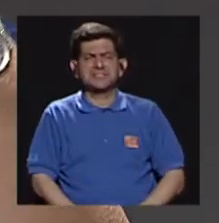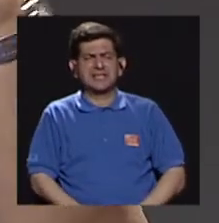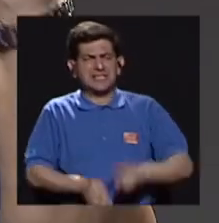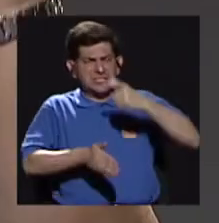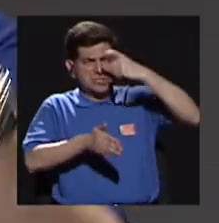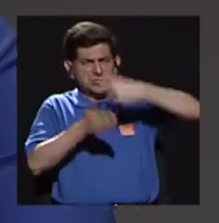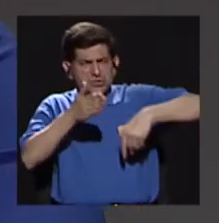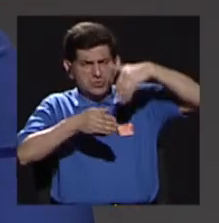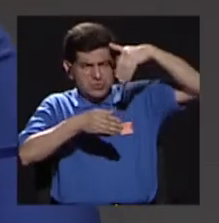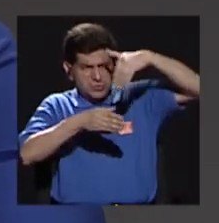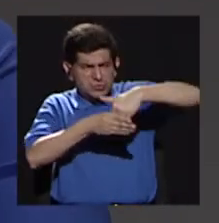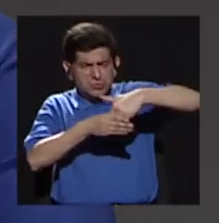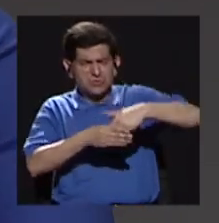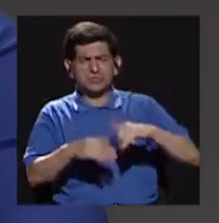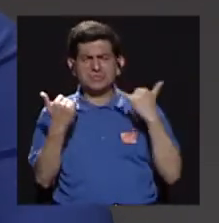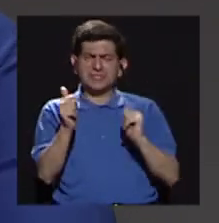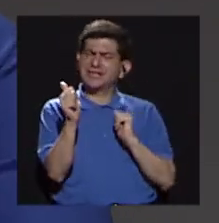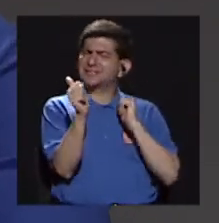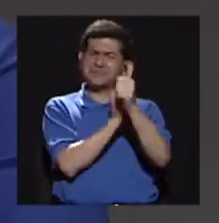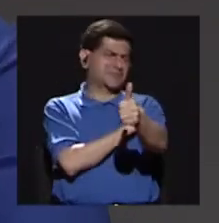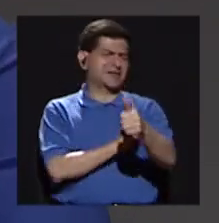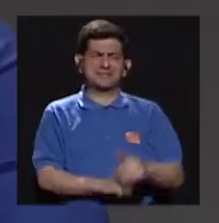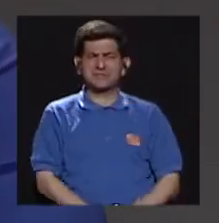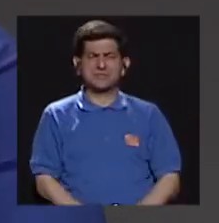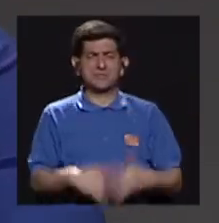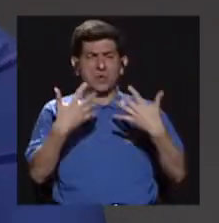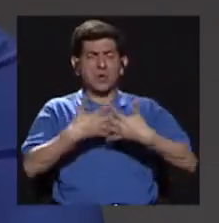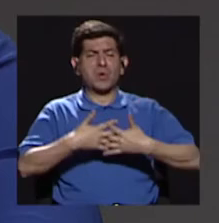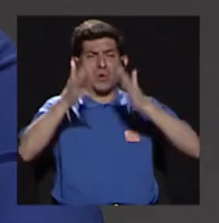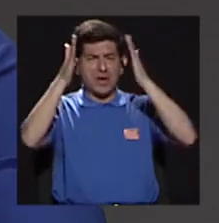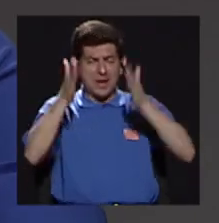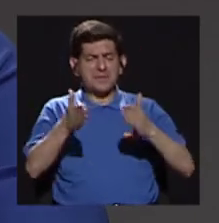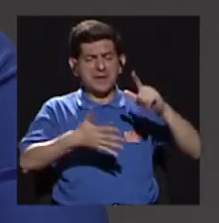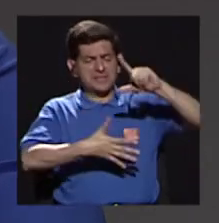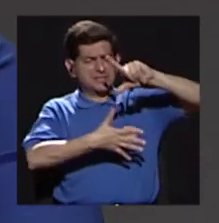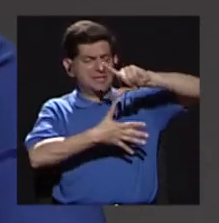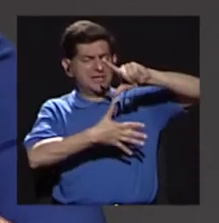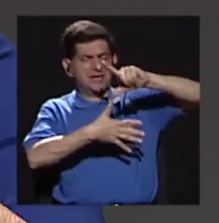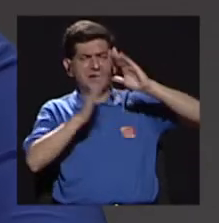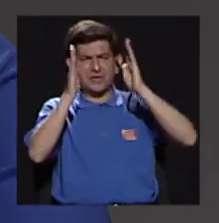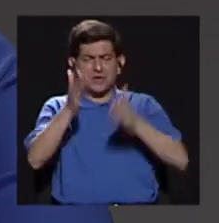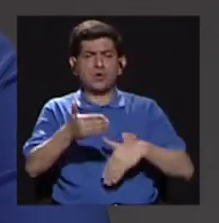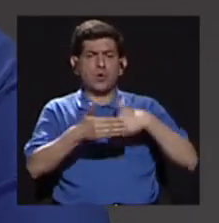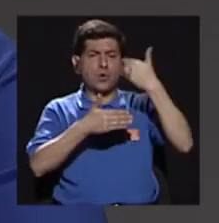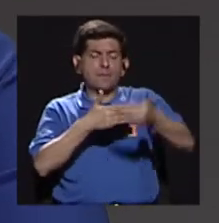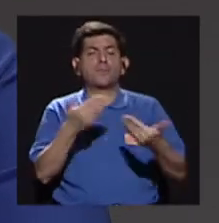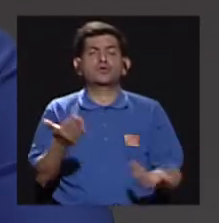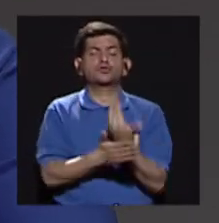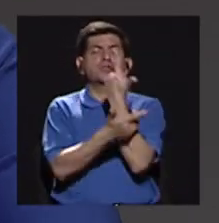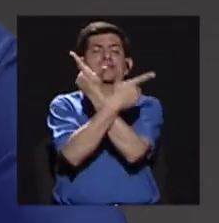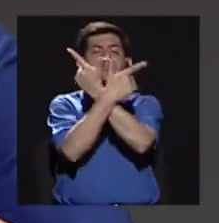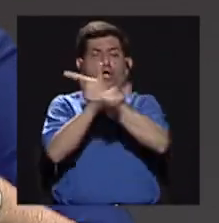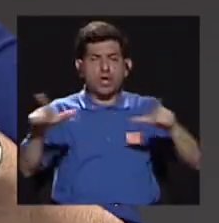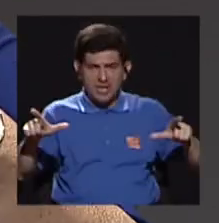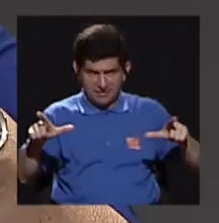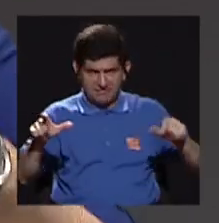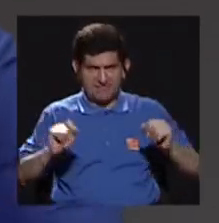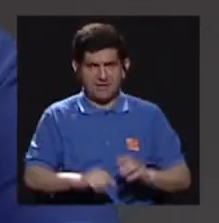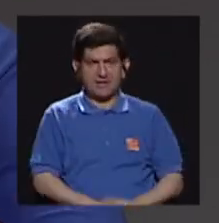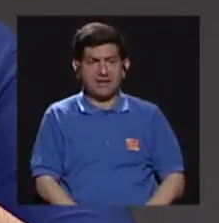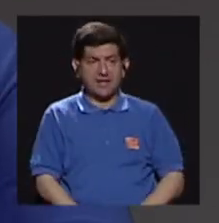que está superado ya hay un empresario latinoamericano post neoliberal que